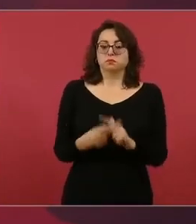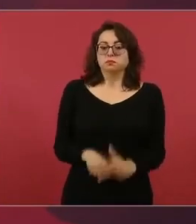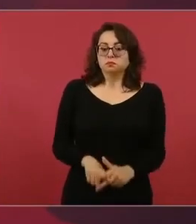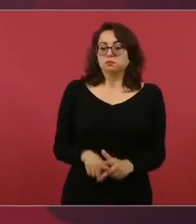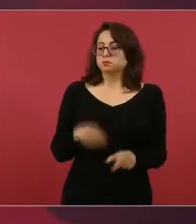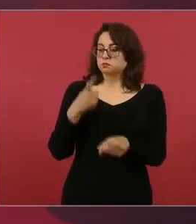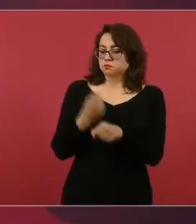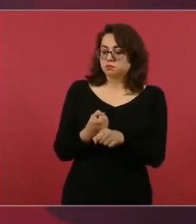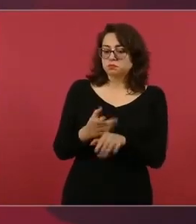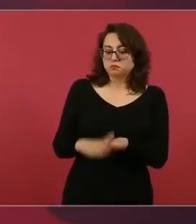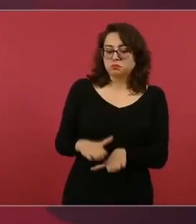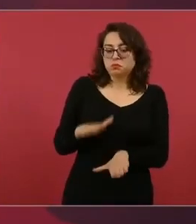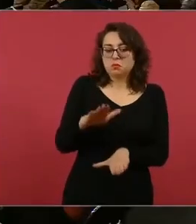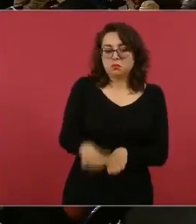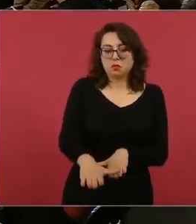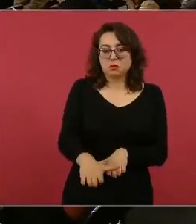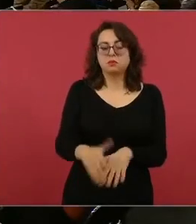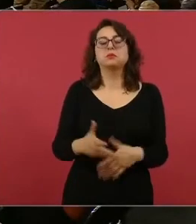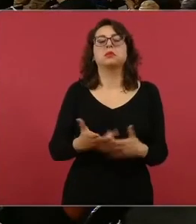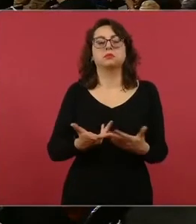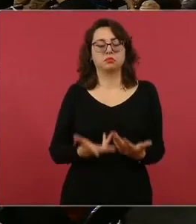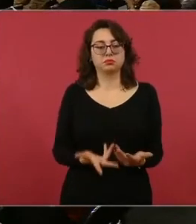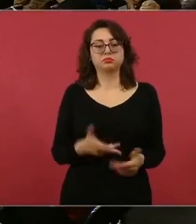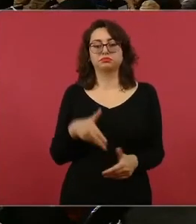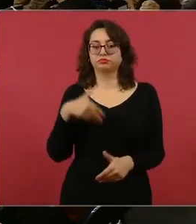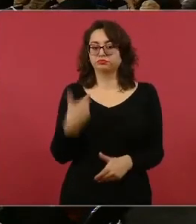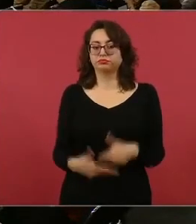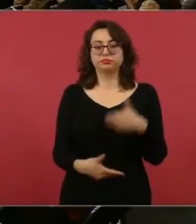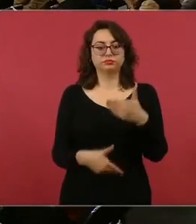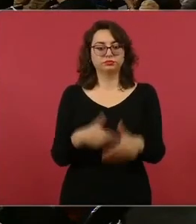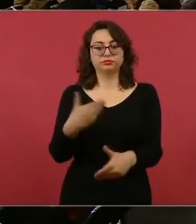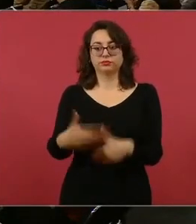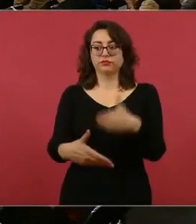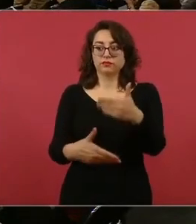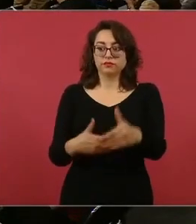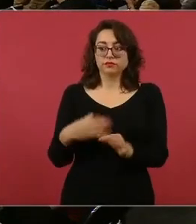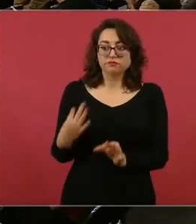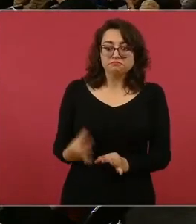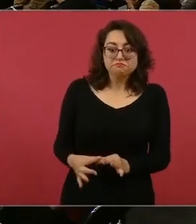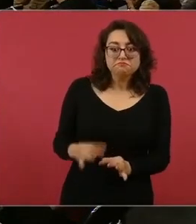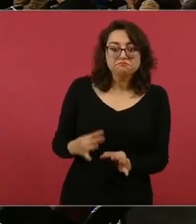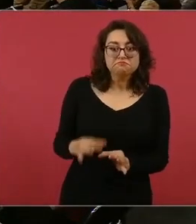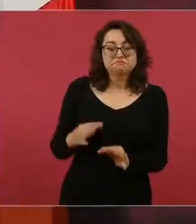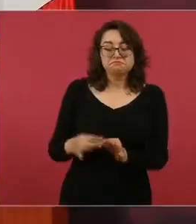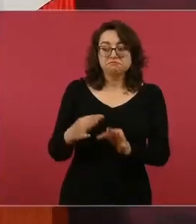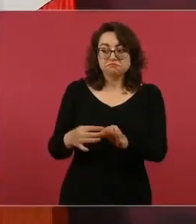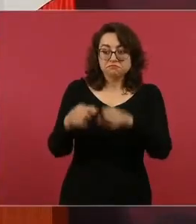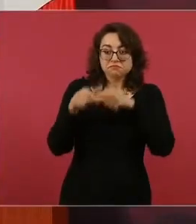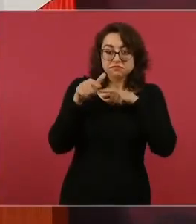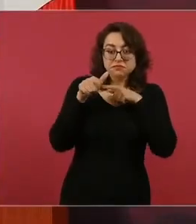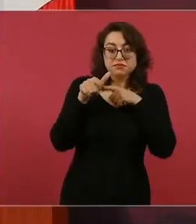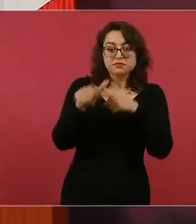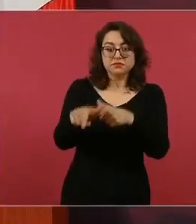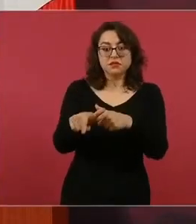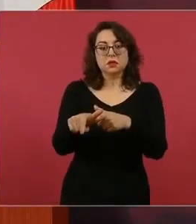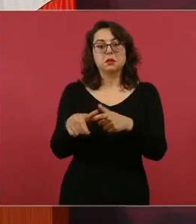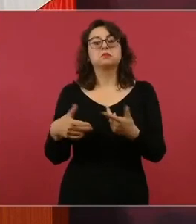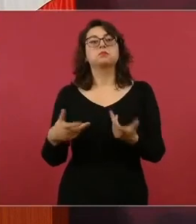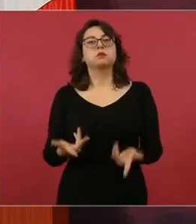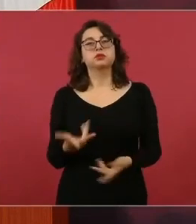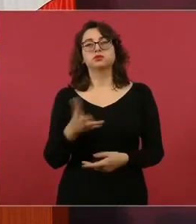tenemos contemplado en este plan, se van a